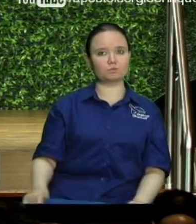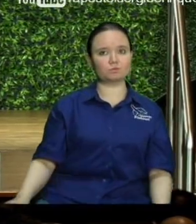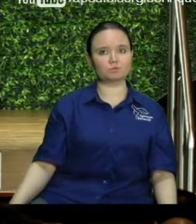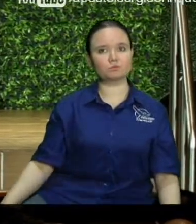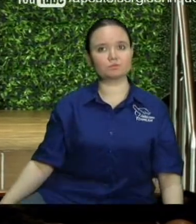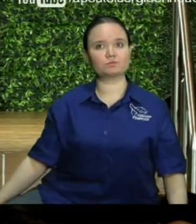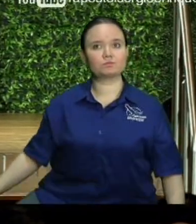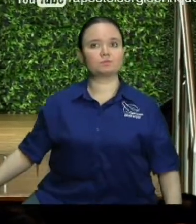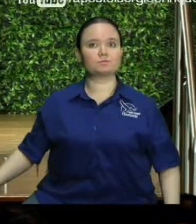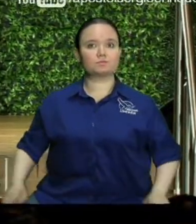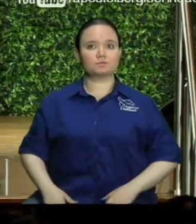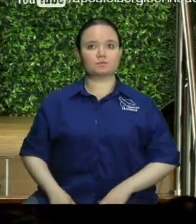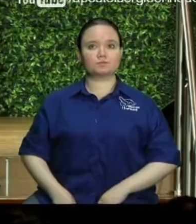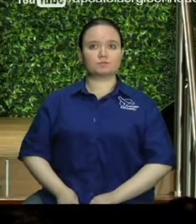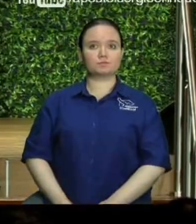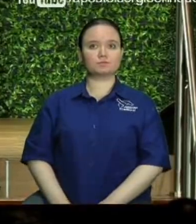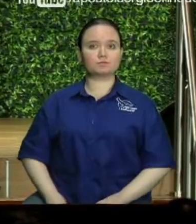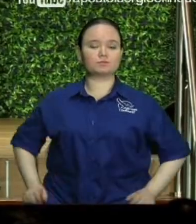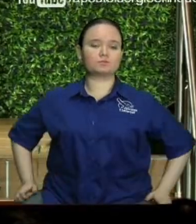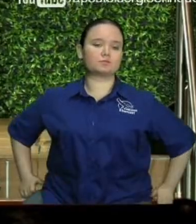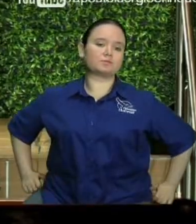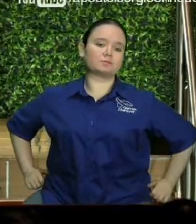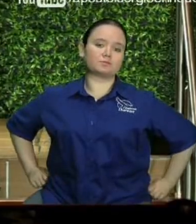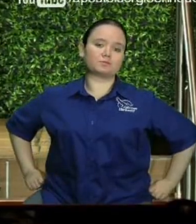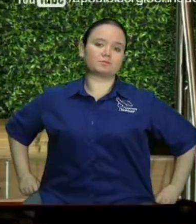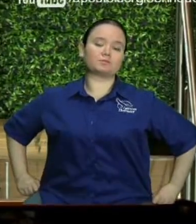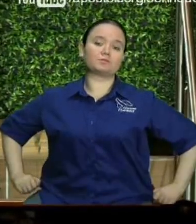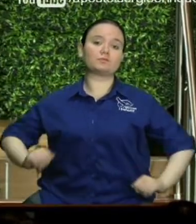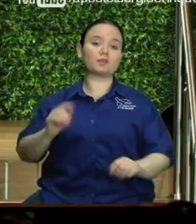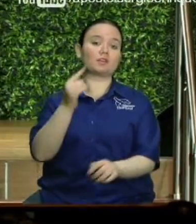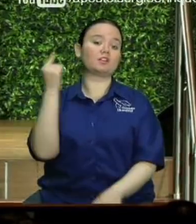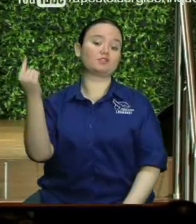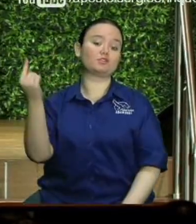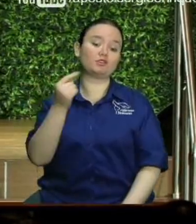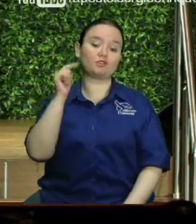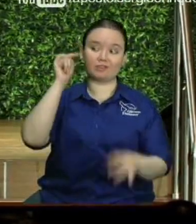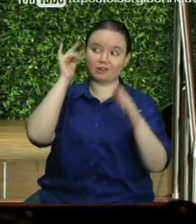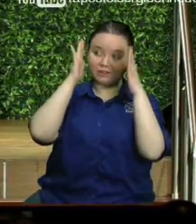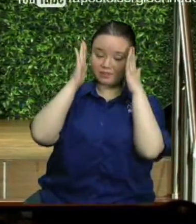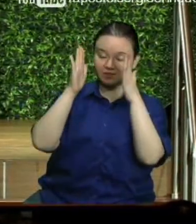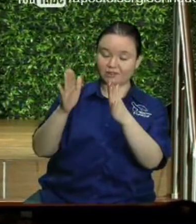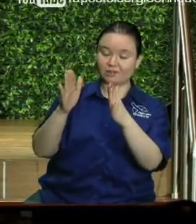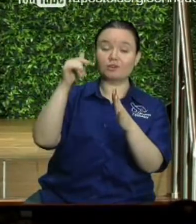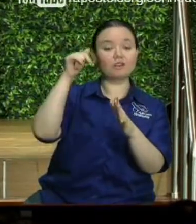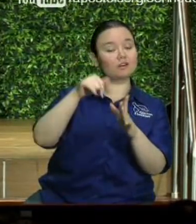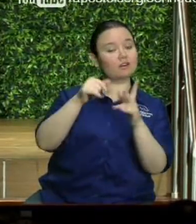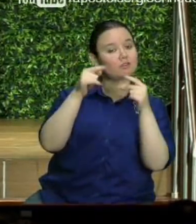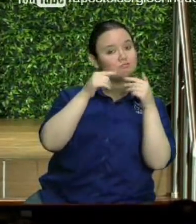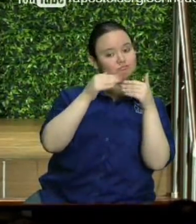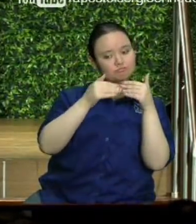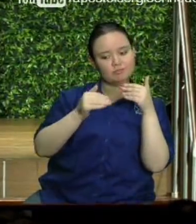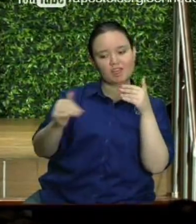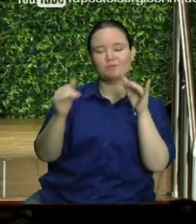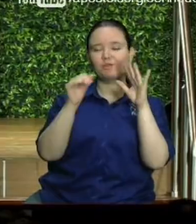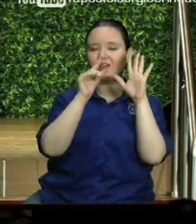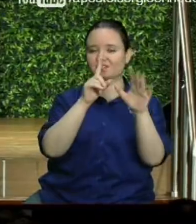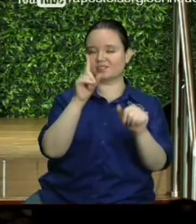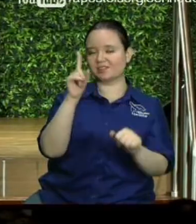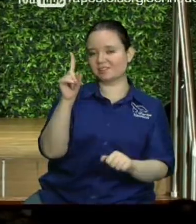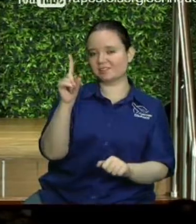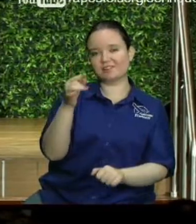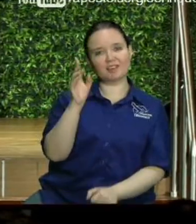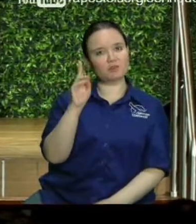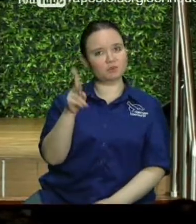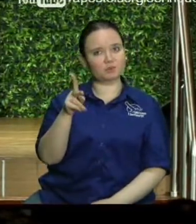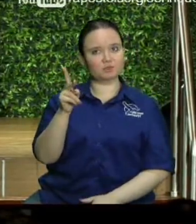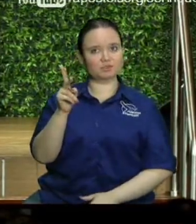Desde los primeros que lo oyeron hasta nosotros, y si el Señor tardare, nuestros hijos y nietos y a todos los que